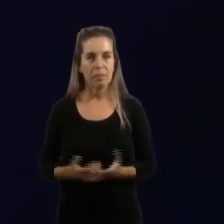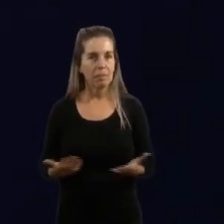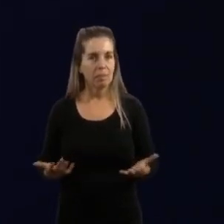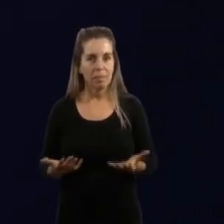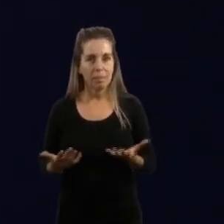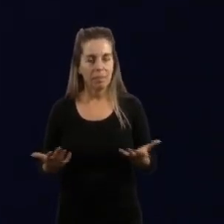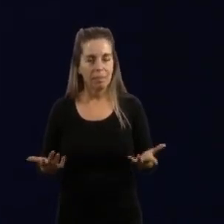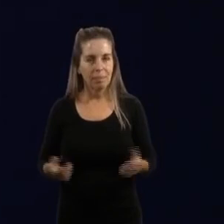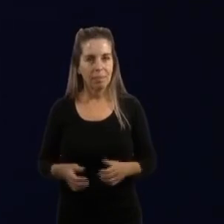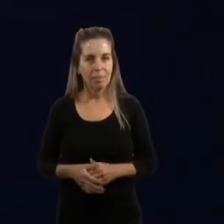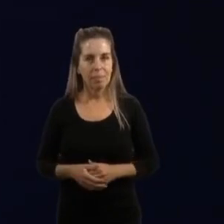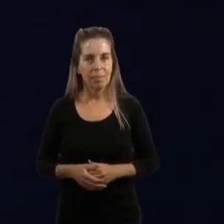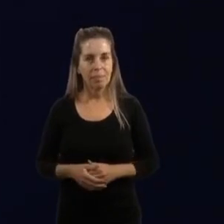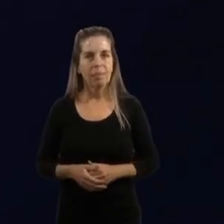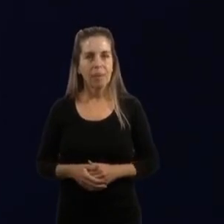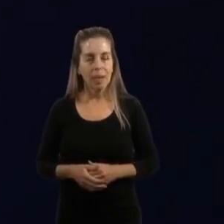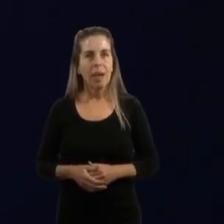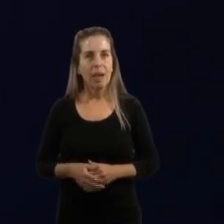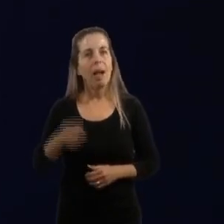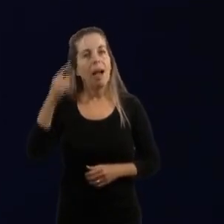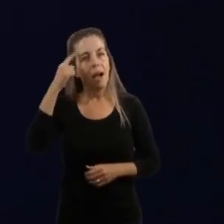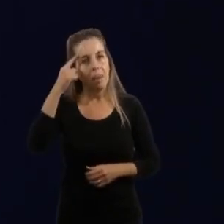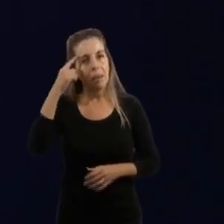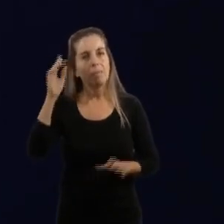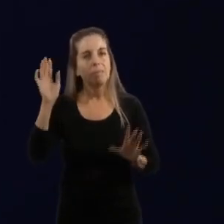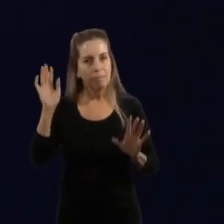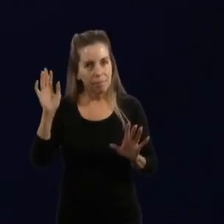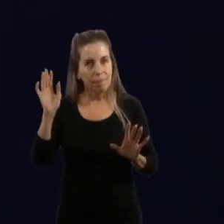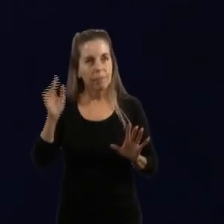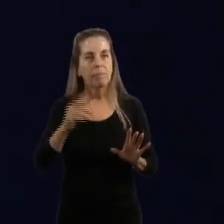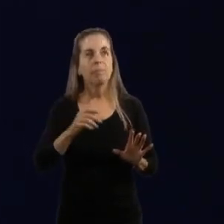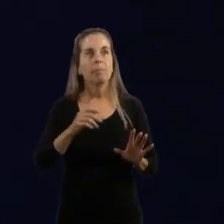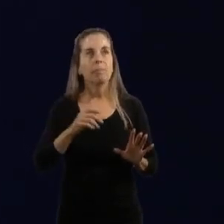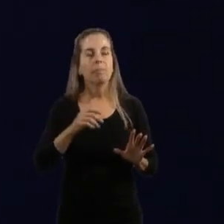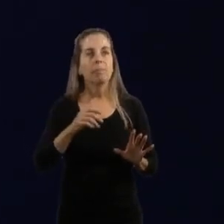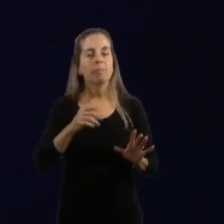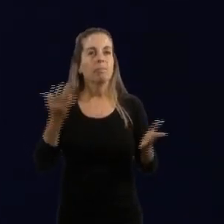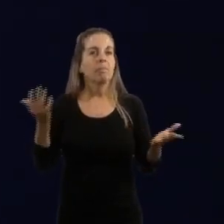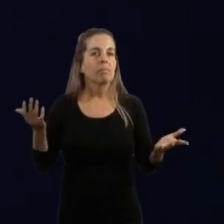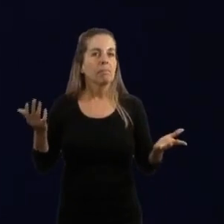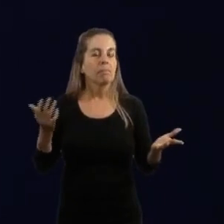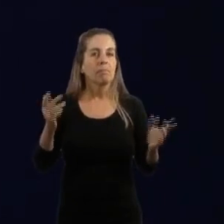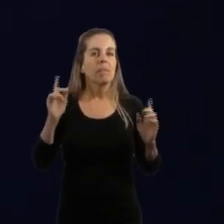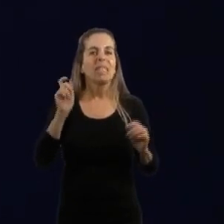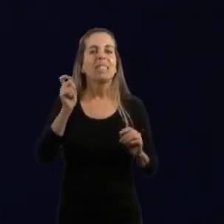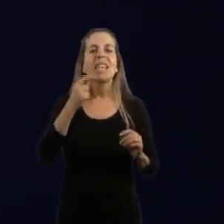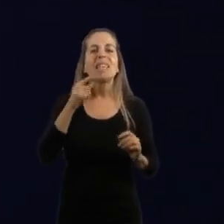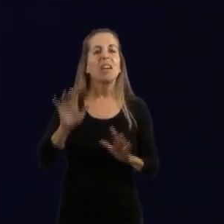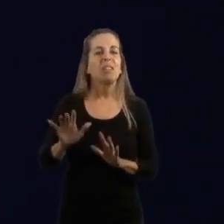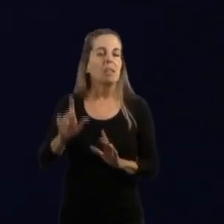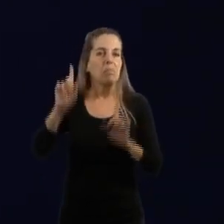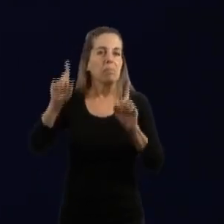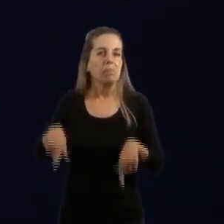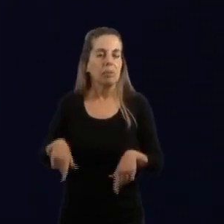digamos, cuando uno... hay que hablar con conocimiento, no digo que el que dijo esta frase no lo tenga, sino que tal vez no lo expresó.